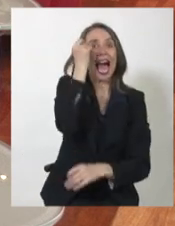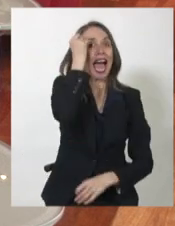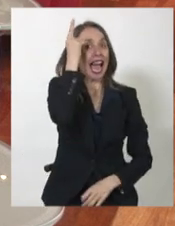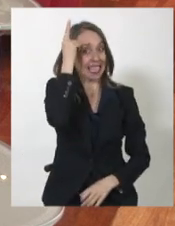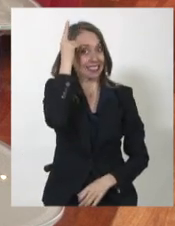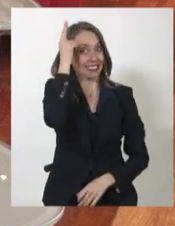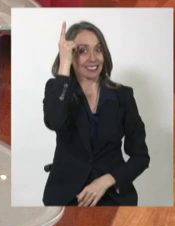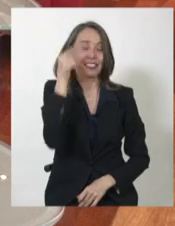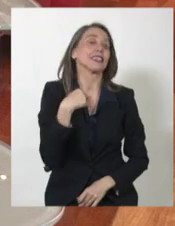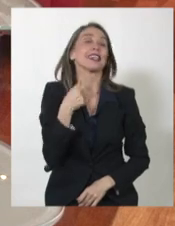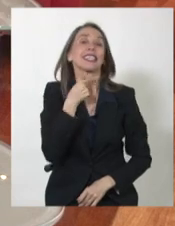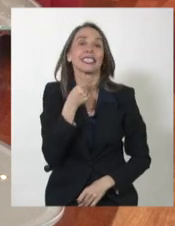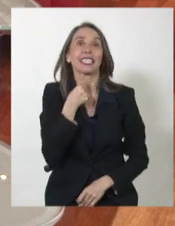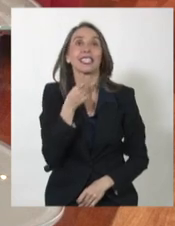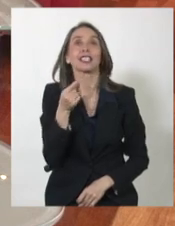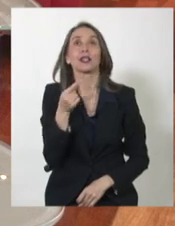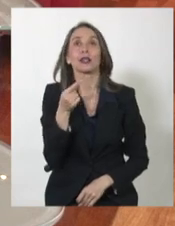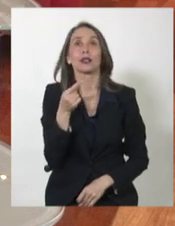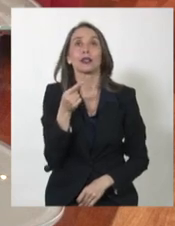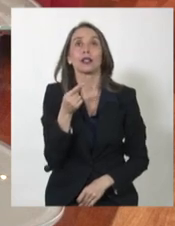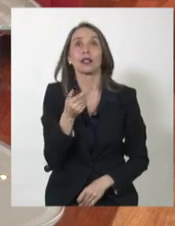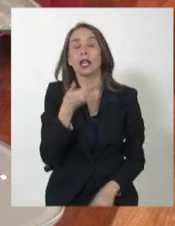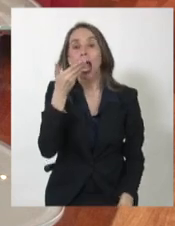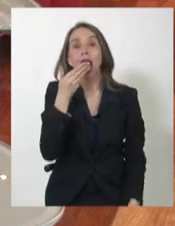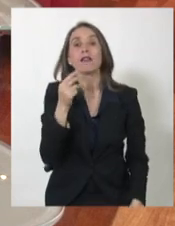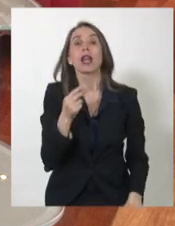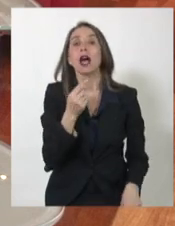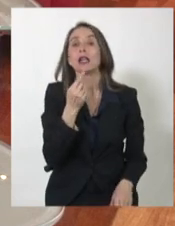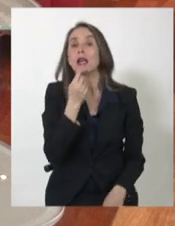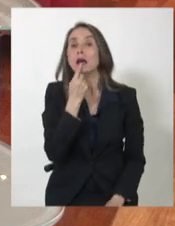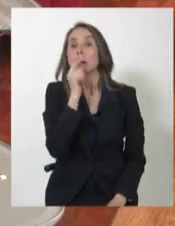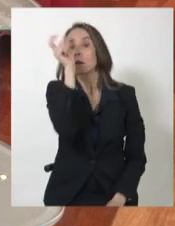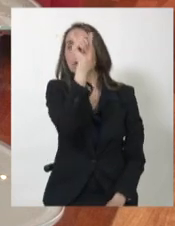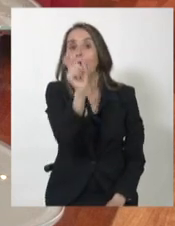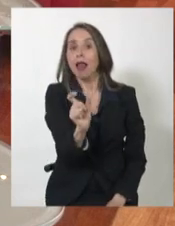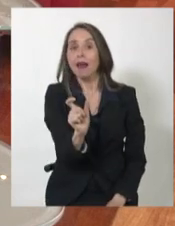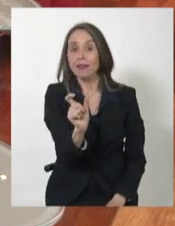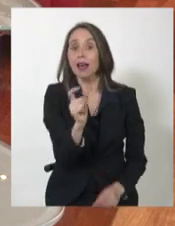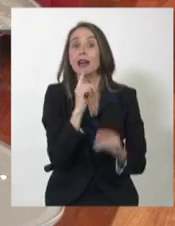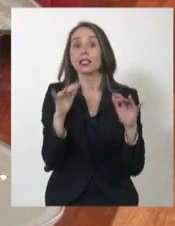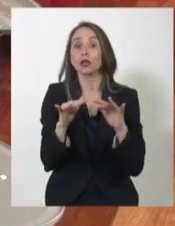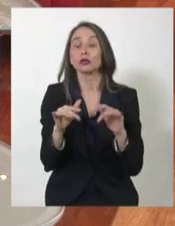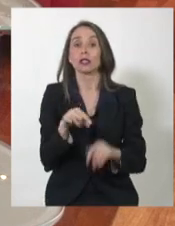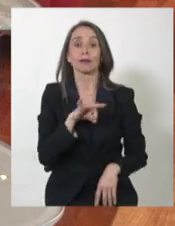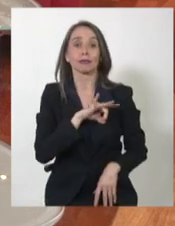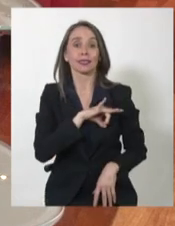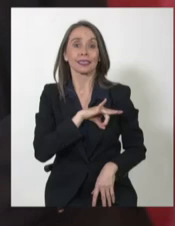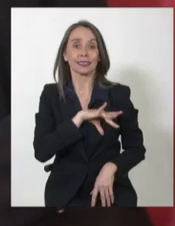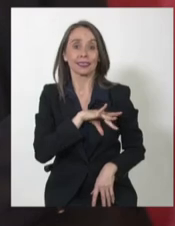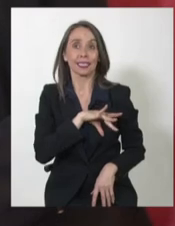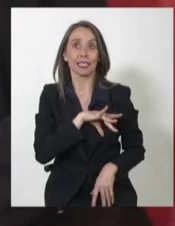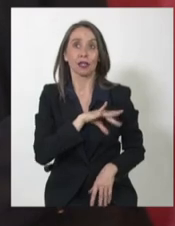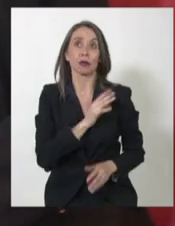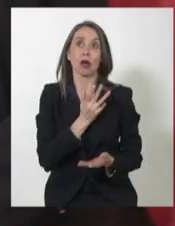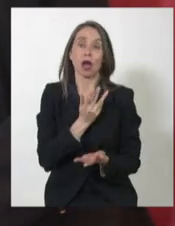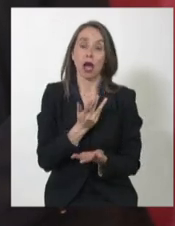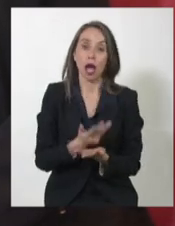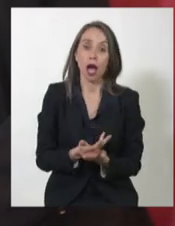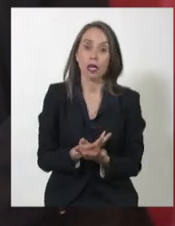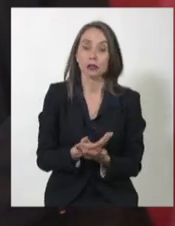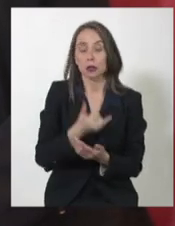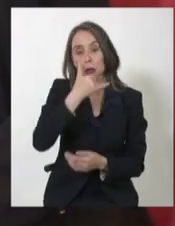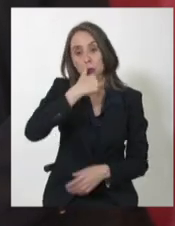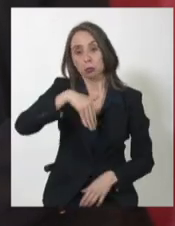me gustaría hablar ahí respecto del lenguaje, ¿no es cierto? Nosotros tenemos en nuestro país